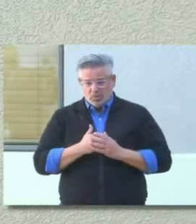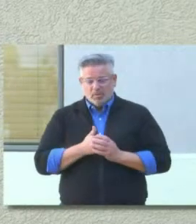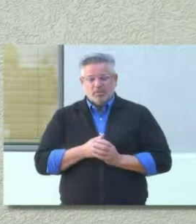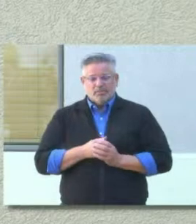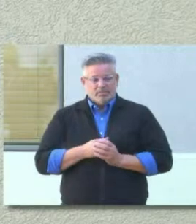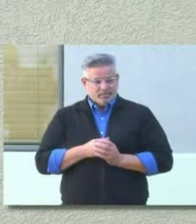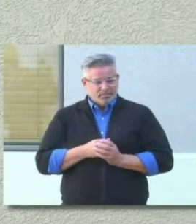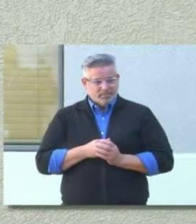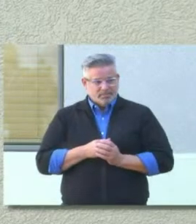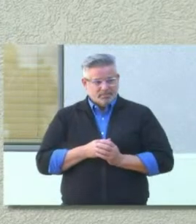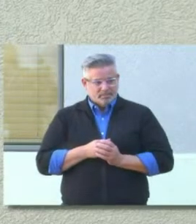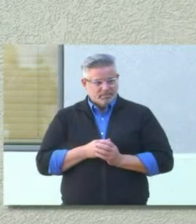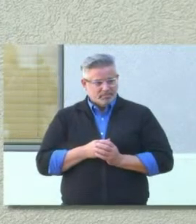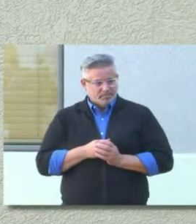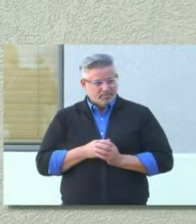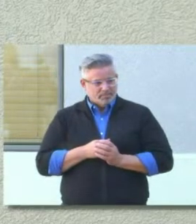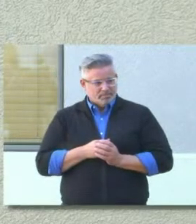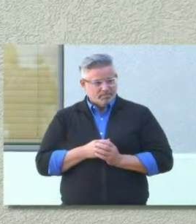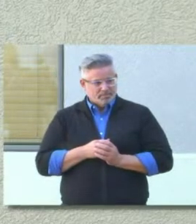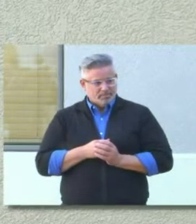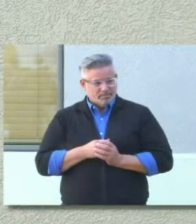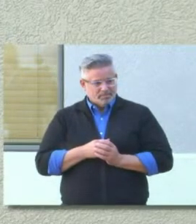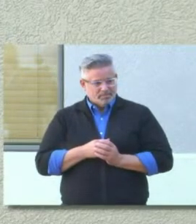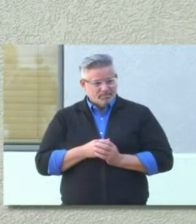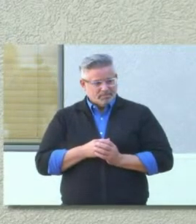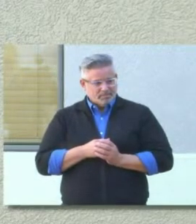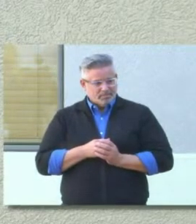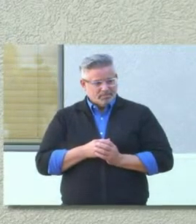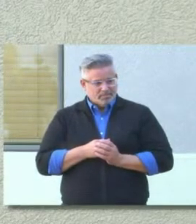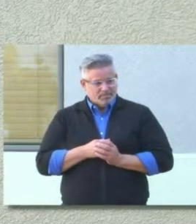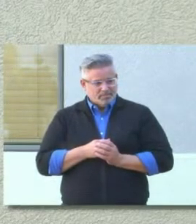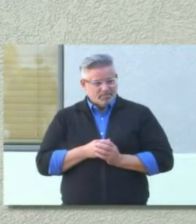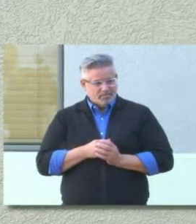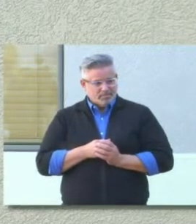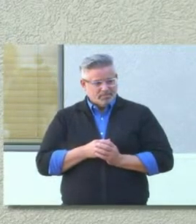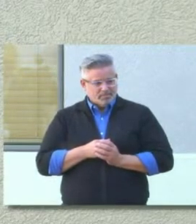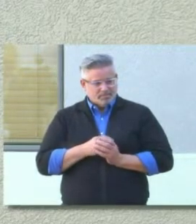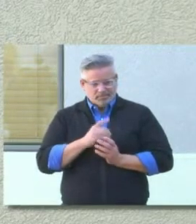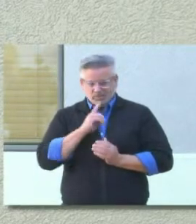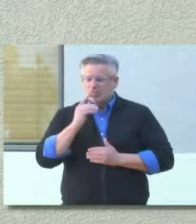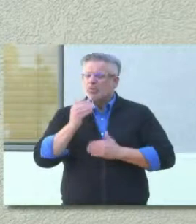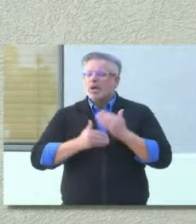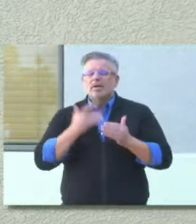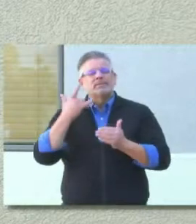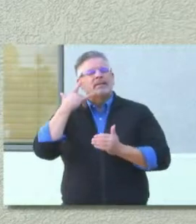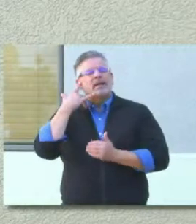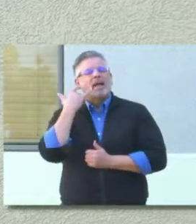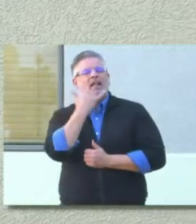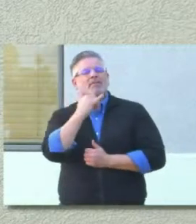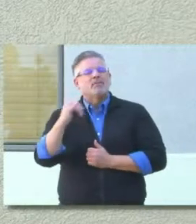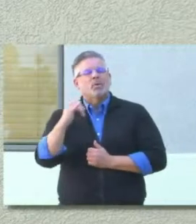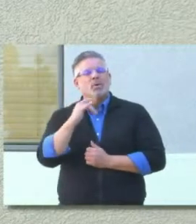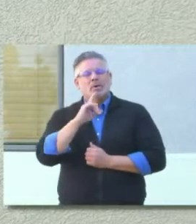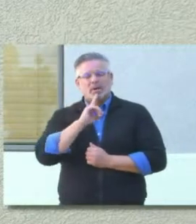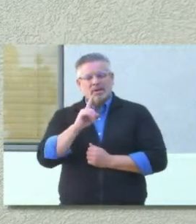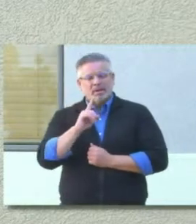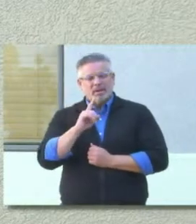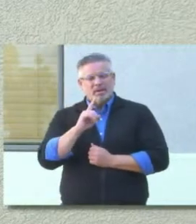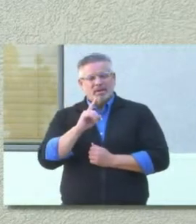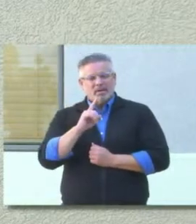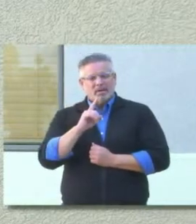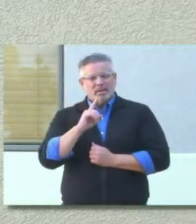merecen y que ocupan nuestro apoyo. Pero también estamos aquí celebrando el progreso de California en cuestión de